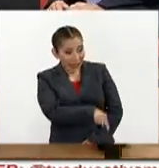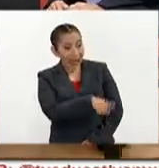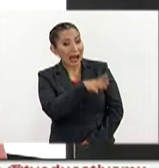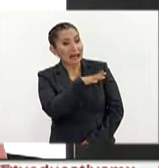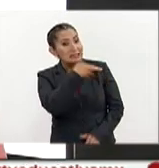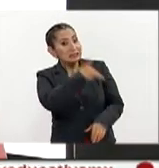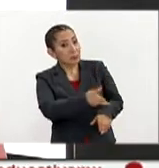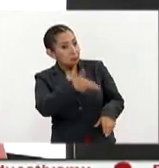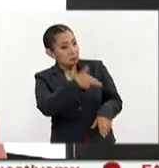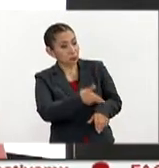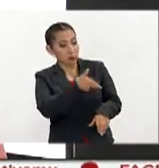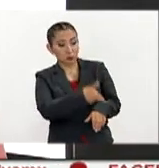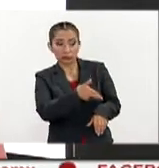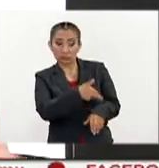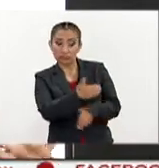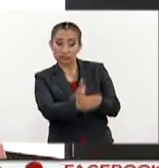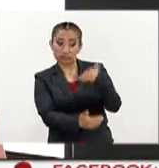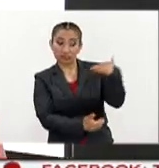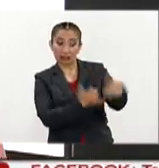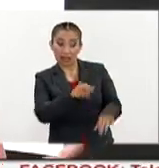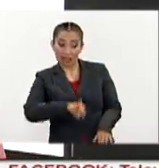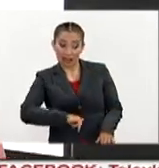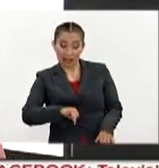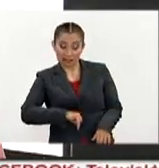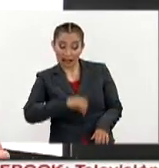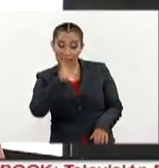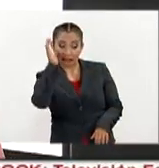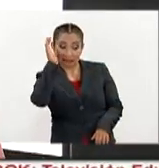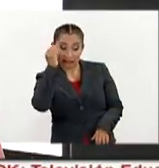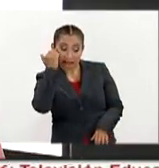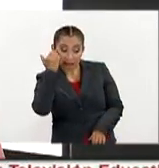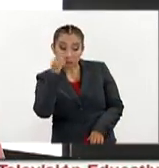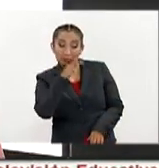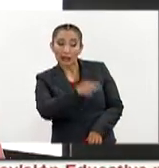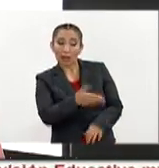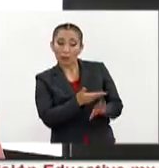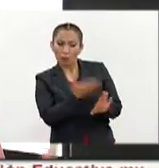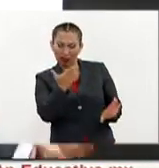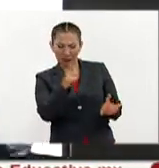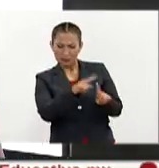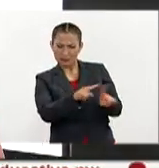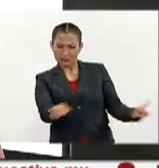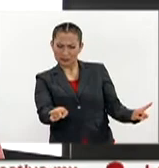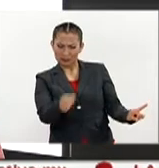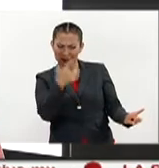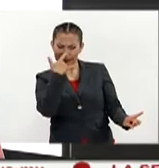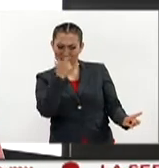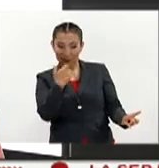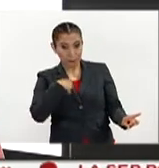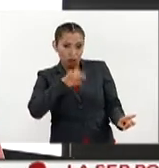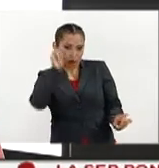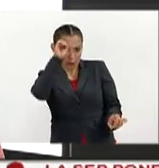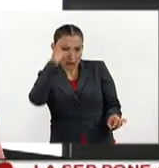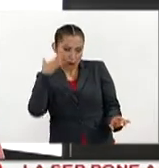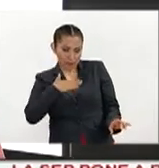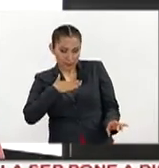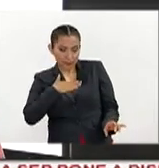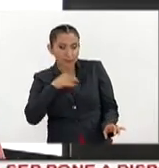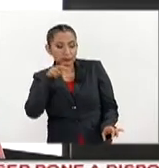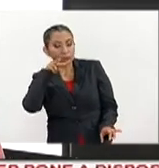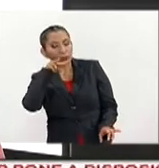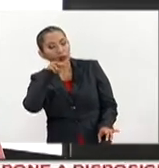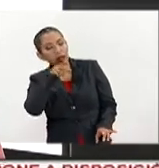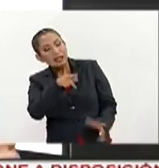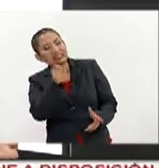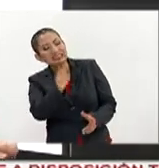un proceso bastante interesante y a la vez atípico desde nuestra perspectiva. Se